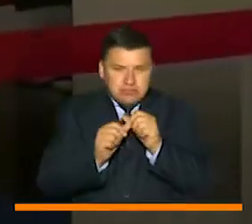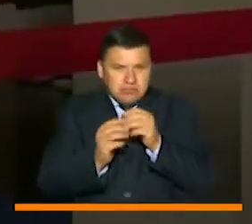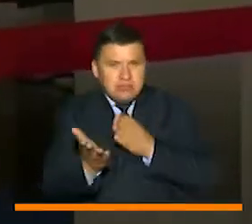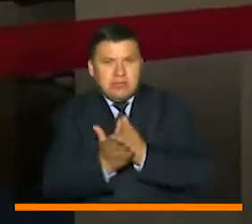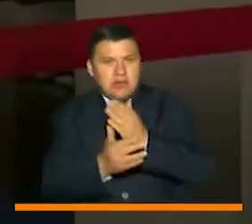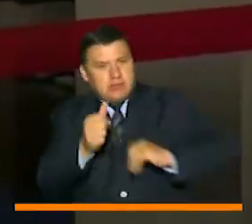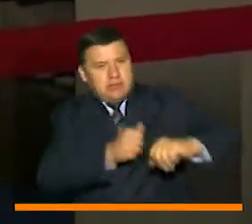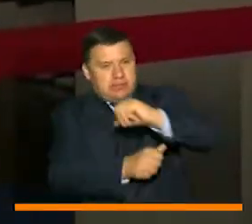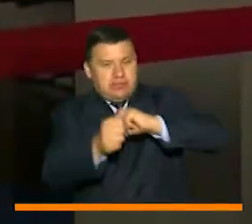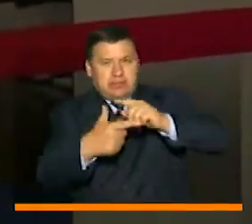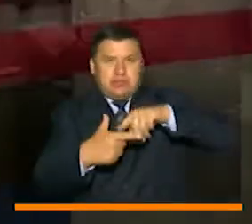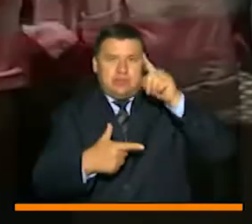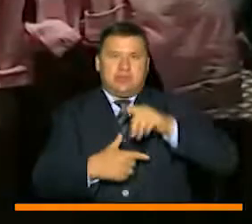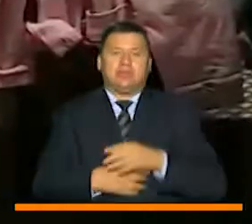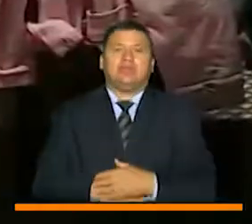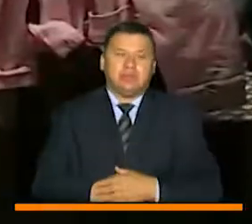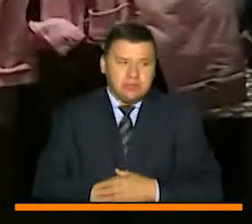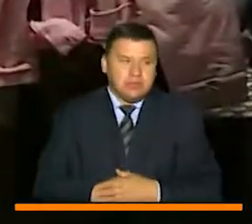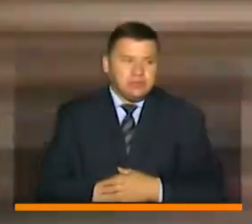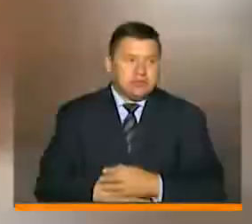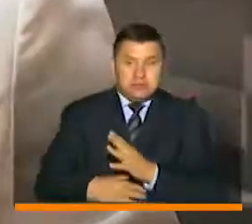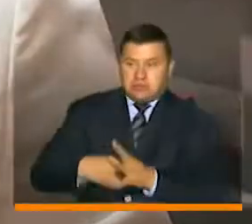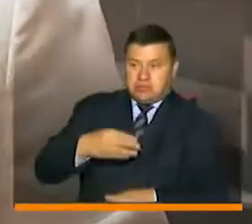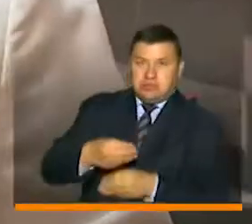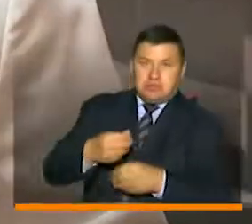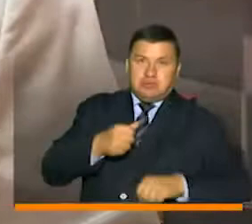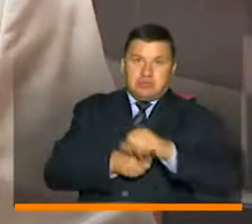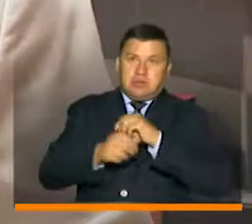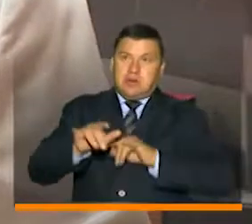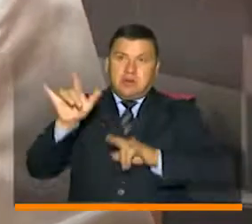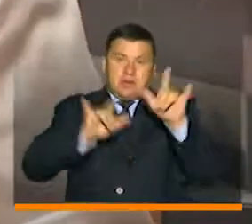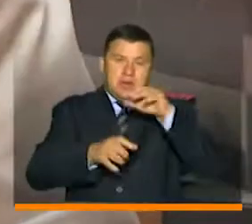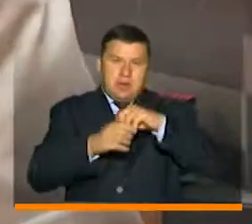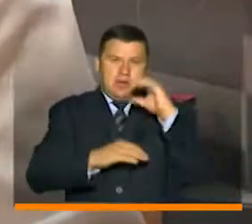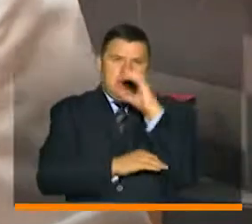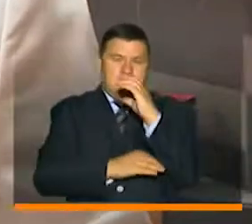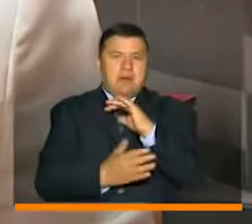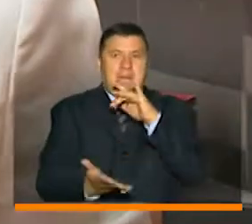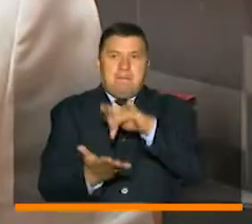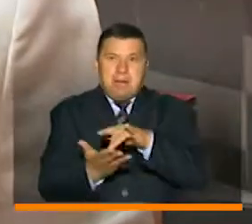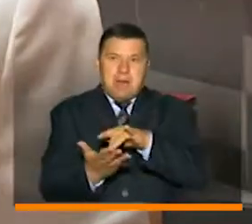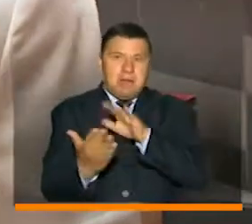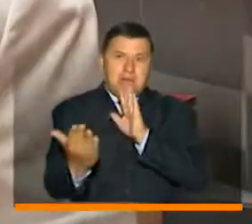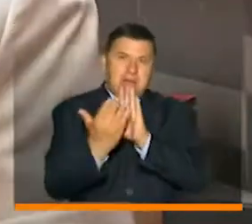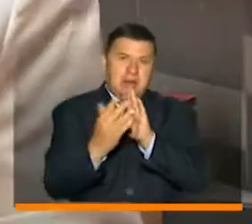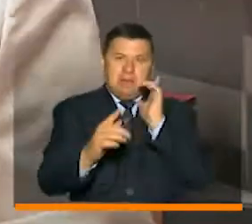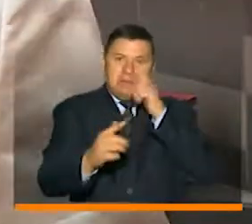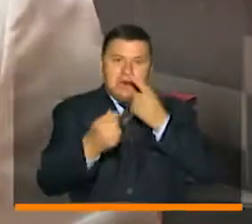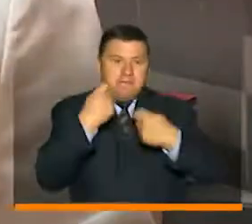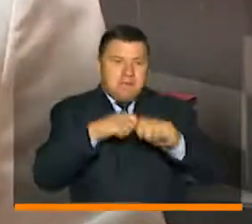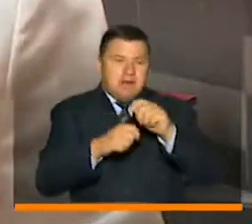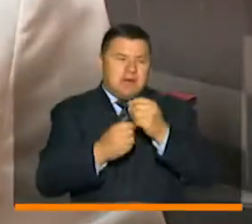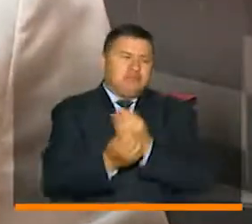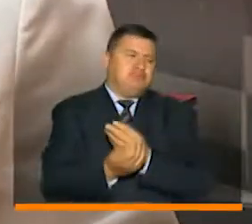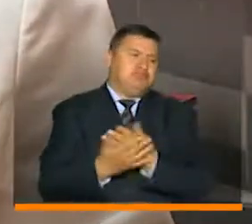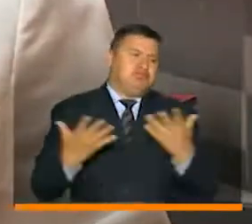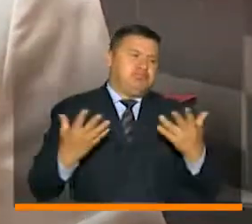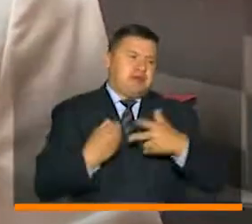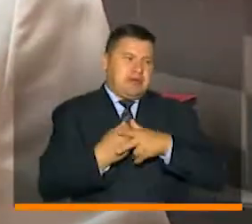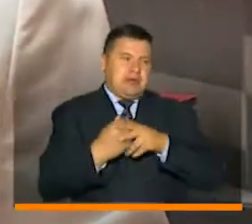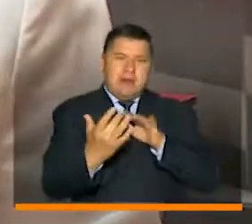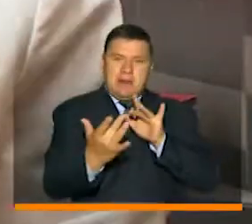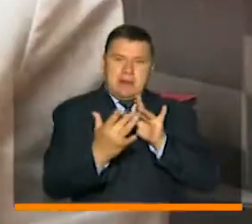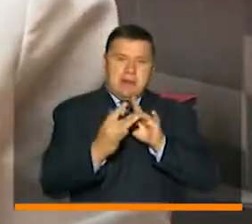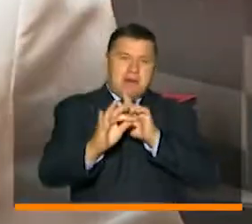la reactivación económica. Nos estamos sumando todas las agencias de viajes del país, presencial y no presencial. Hoy tenemos infinidad de instrumentos